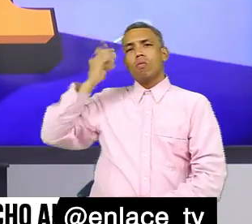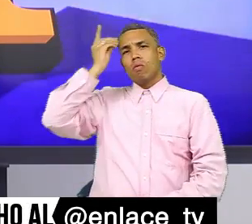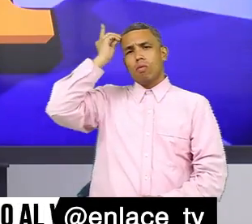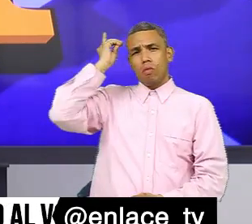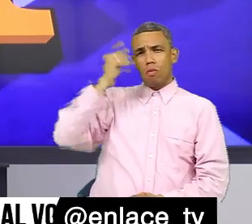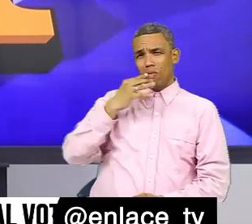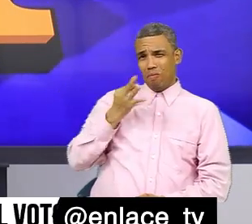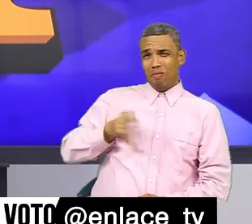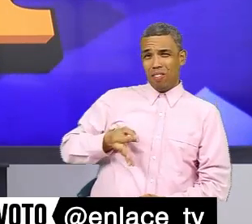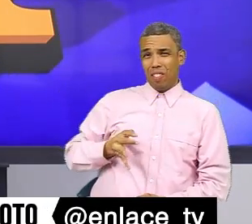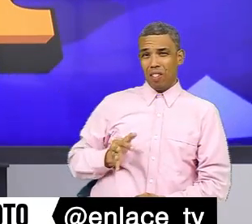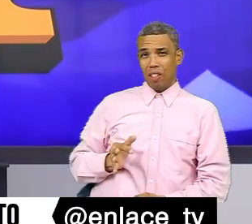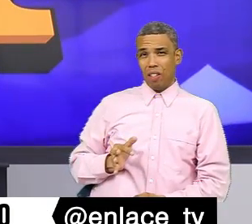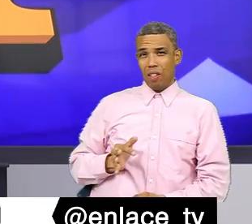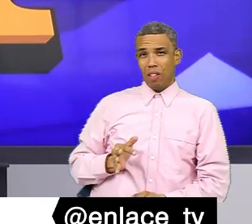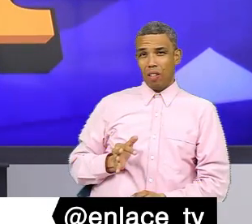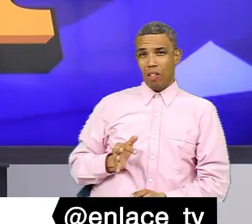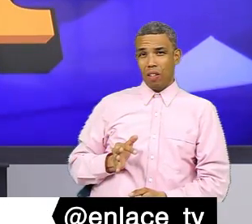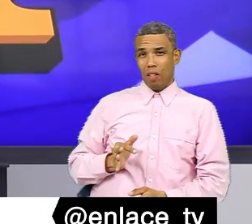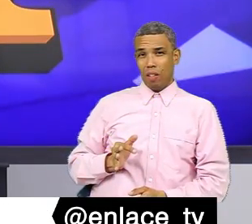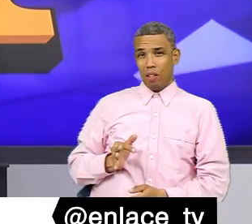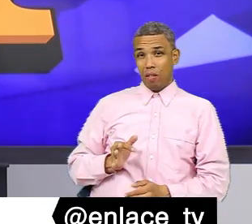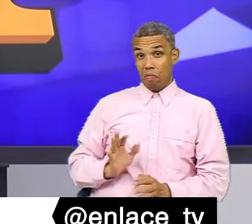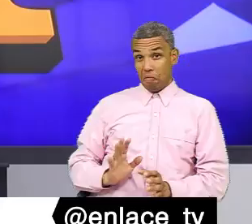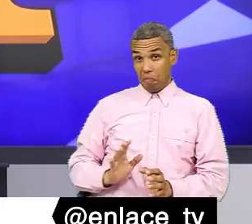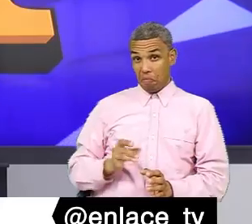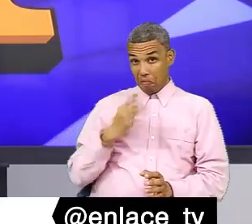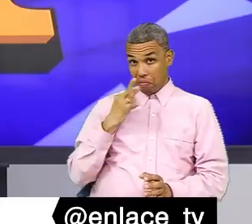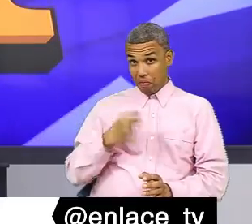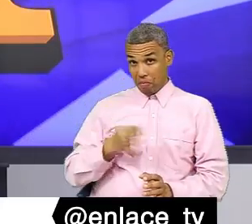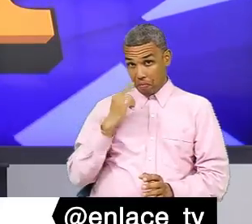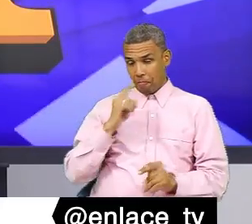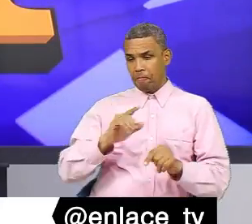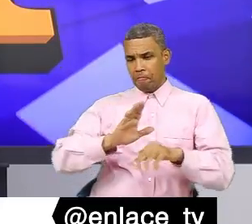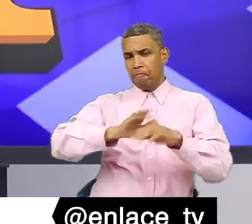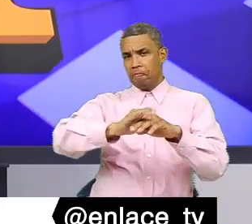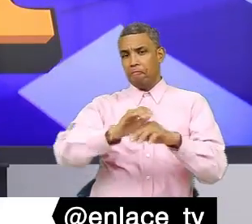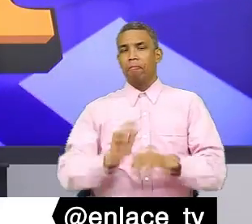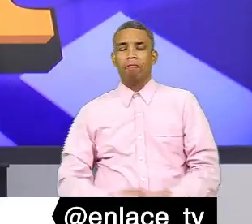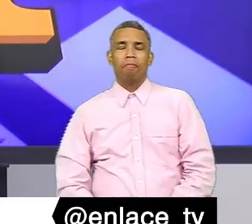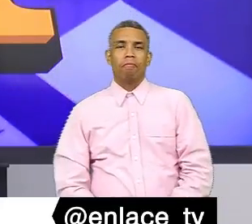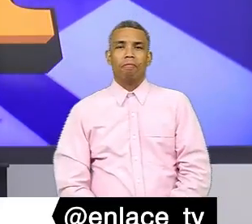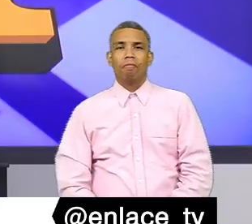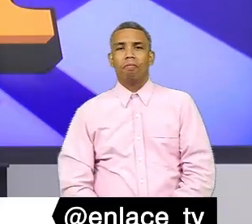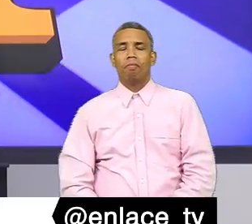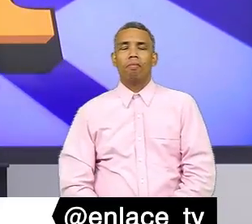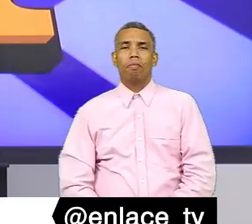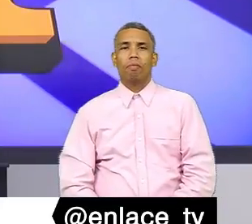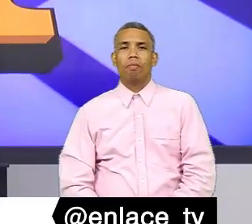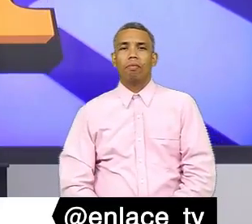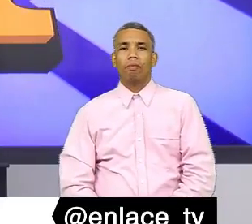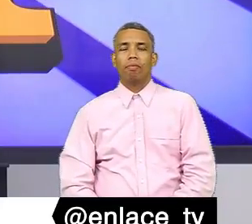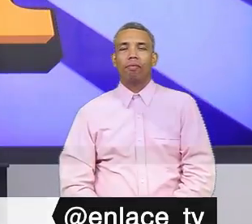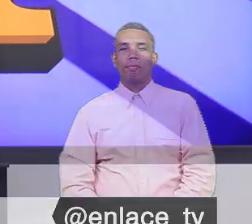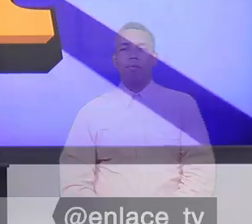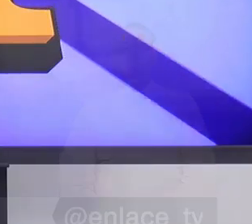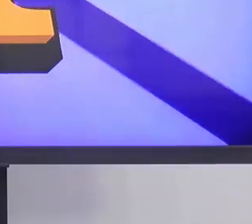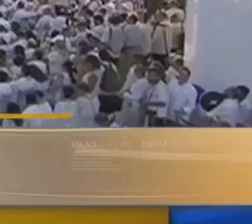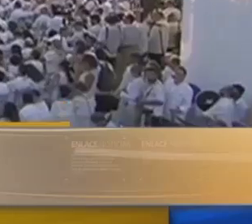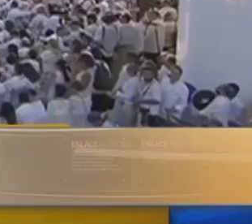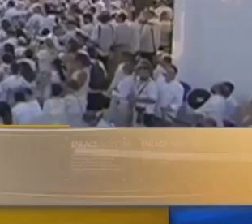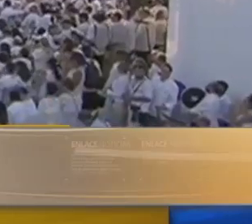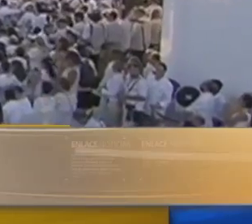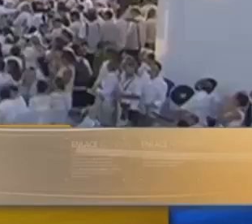parecer, quisieran desestabilizar el panorama político de la ciudad. Estas y otras informaciones serán desarrolladas en la presente emisión. Bienvenidos.